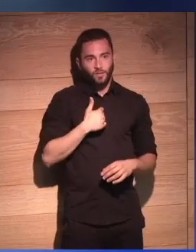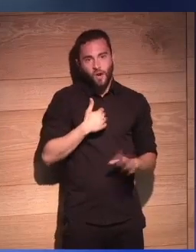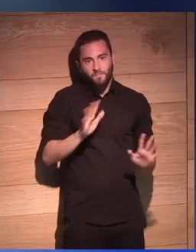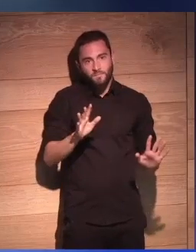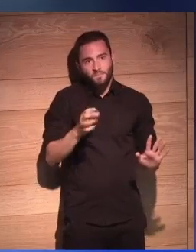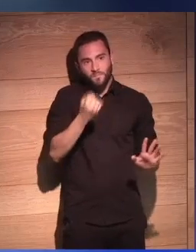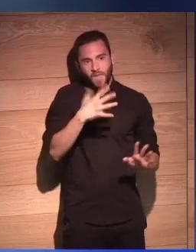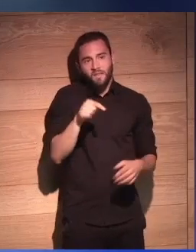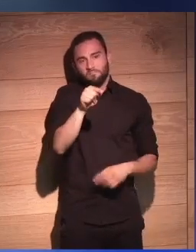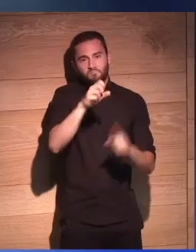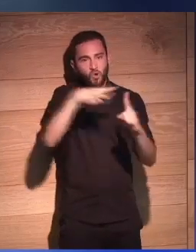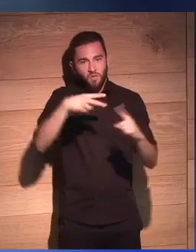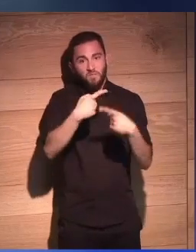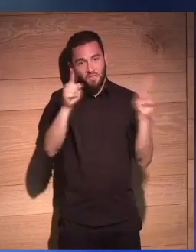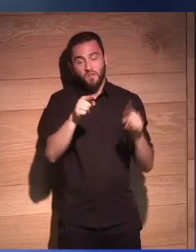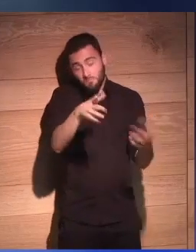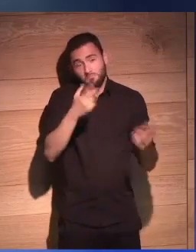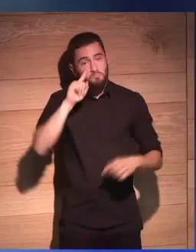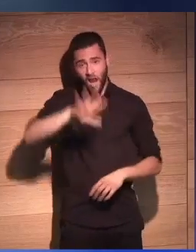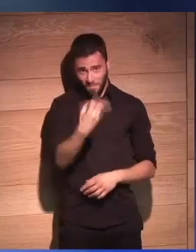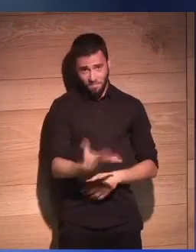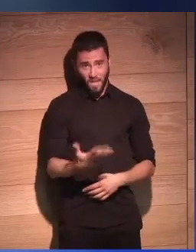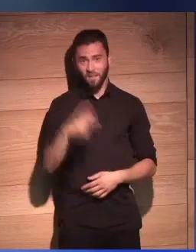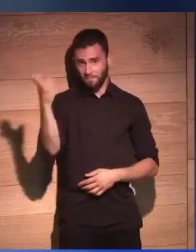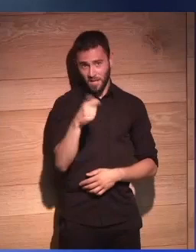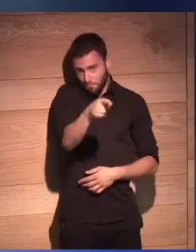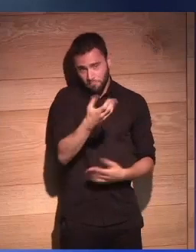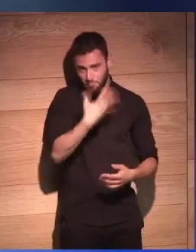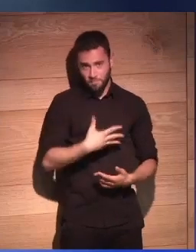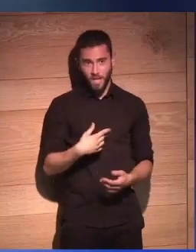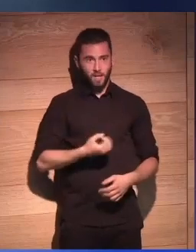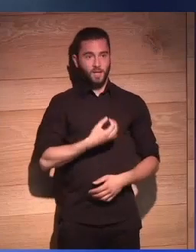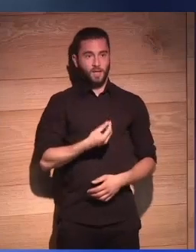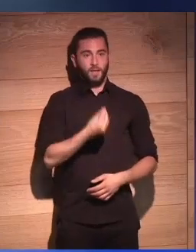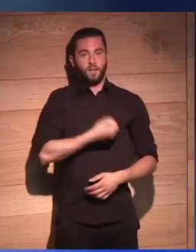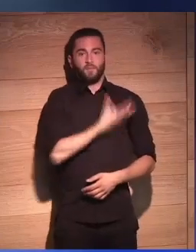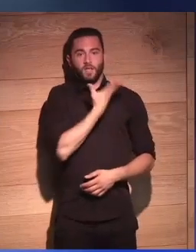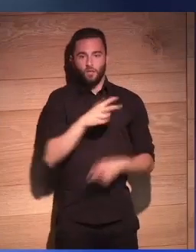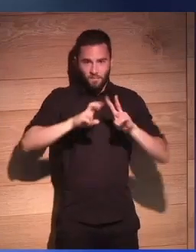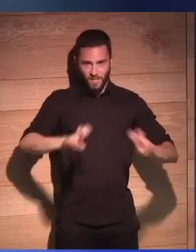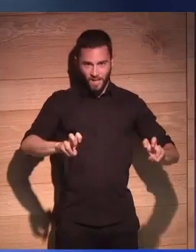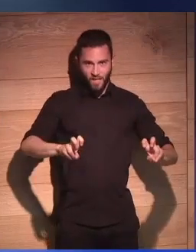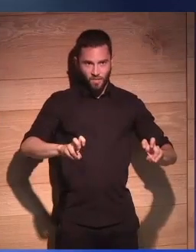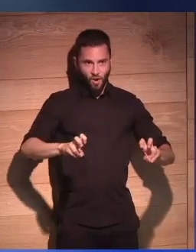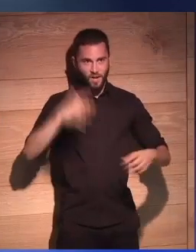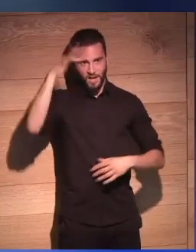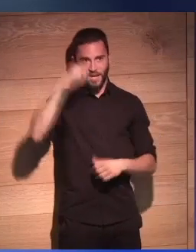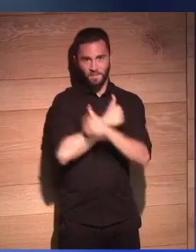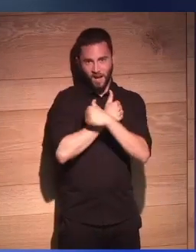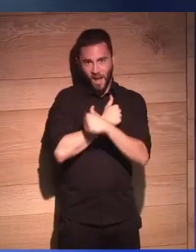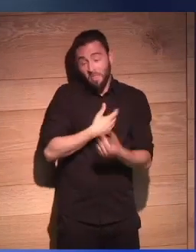pero me parece bien que hayas venido y que haya gente con ese espíritu de investigación y de esperanza, ¿no?